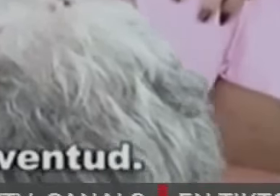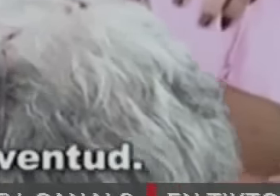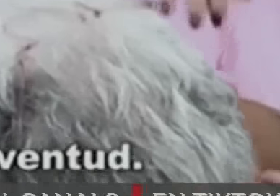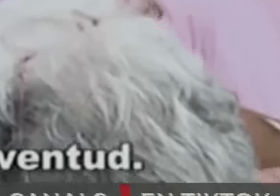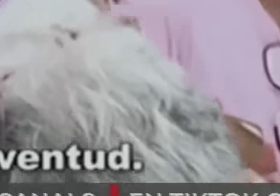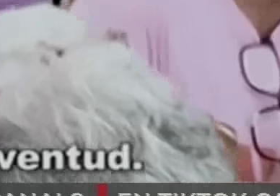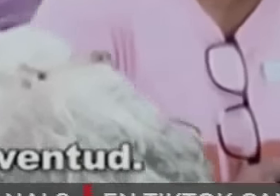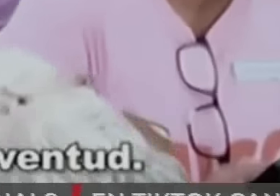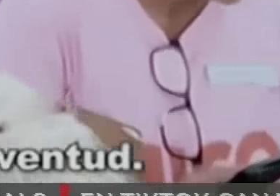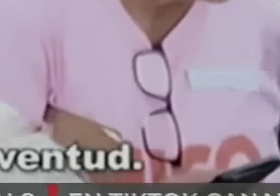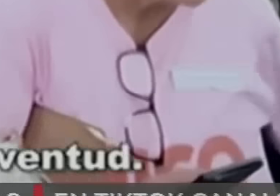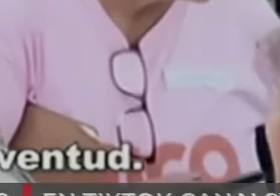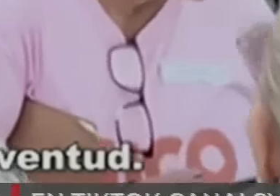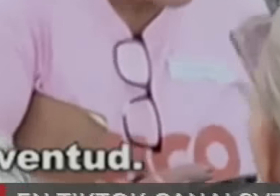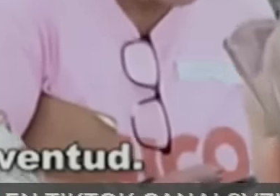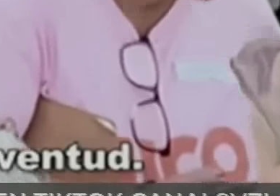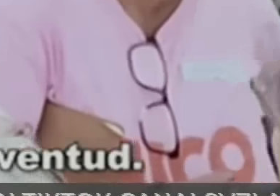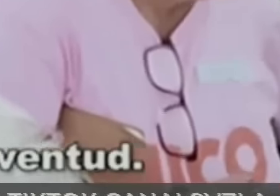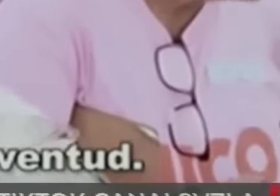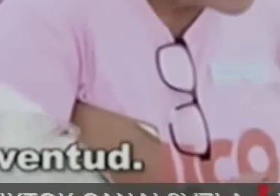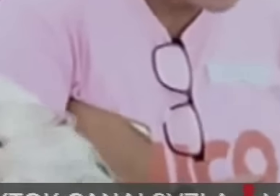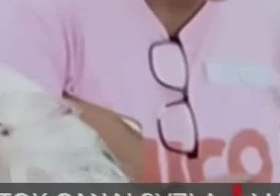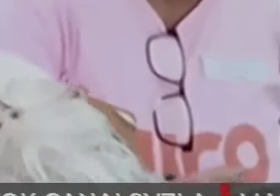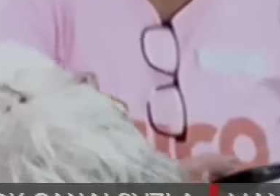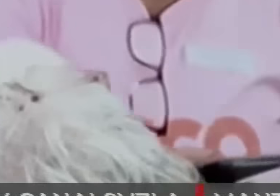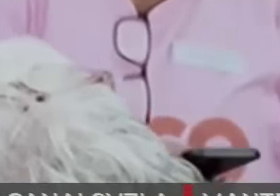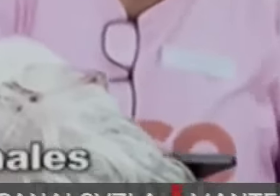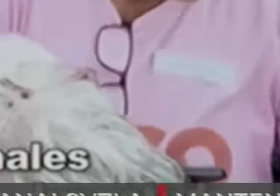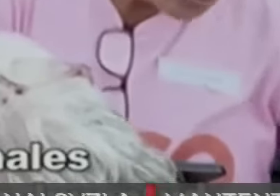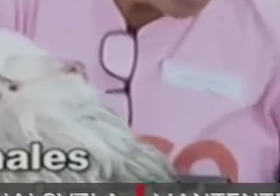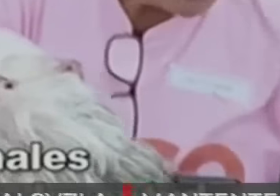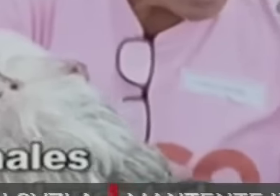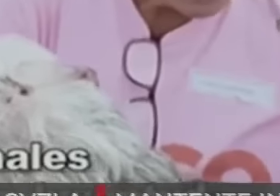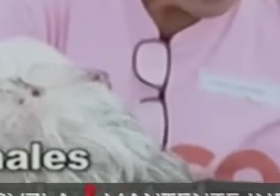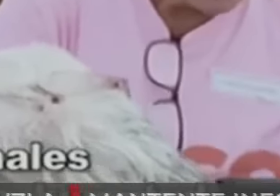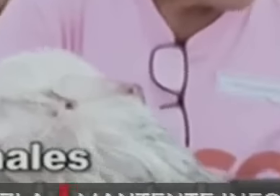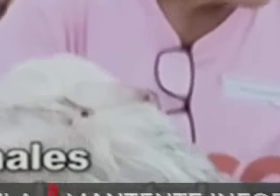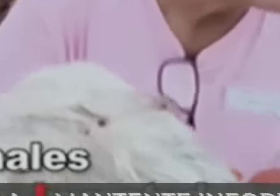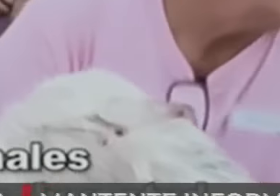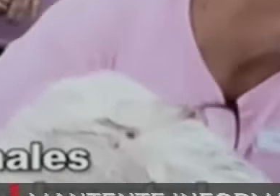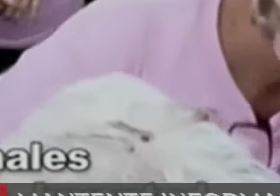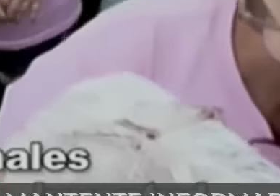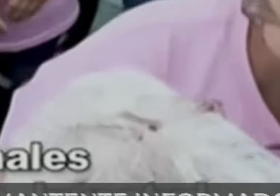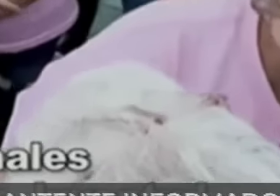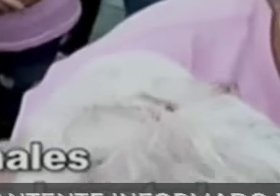que establecer los comités de la juventud, ya en todos los